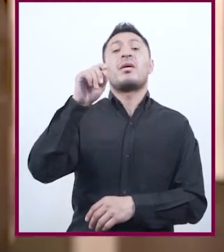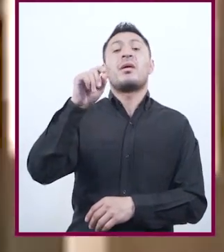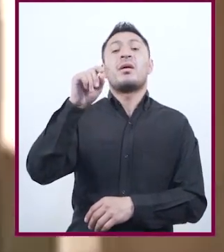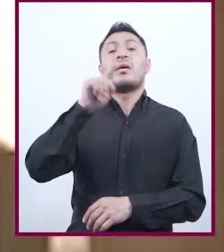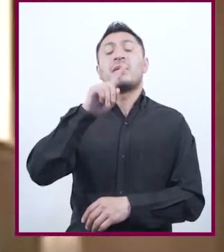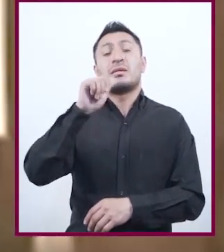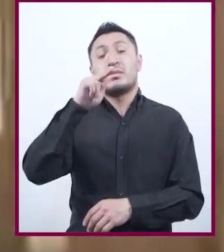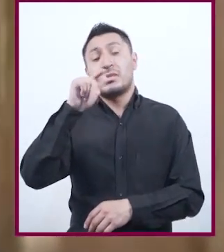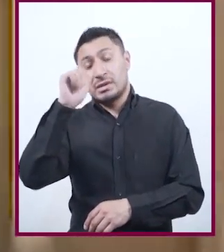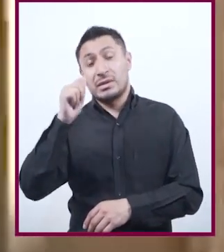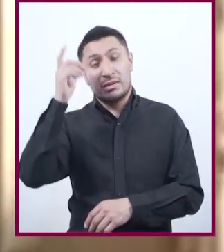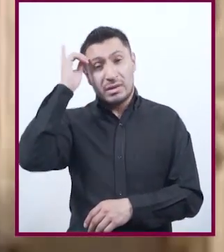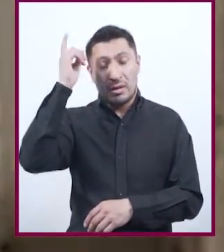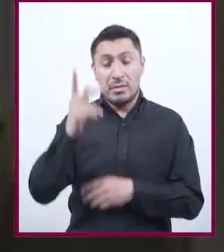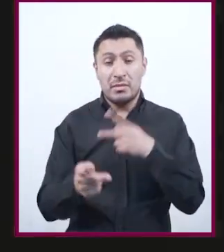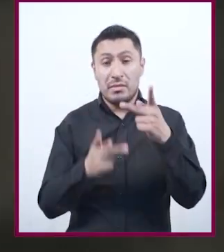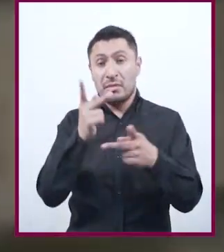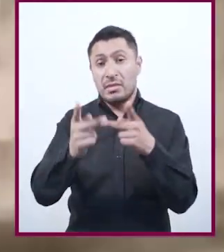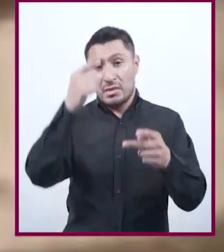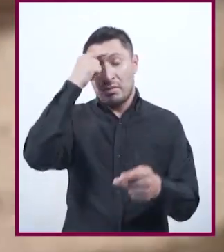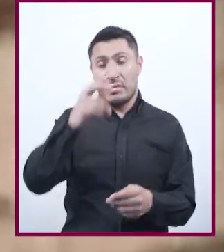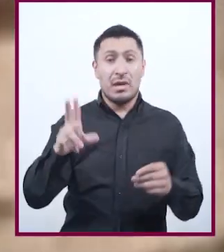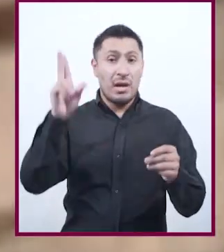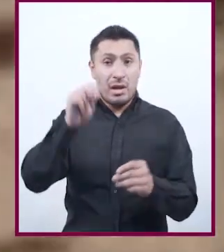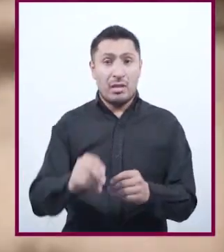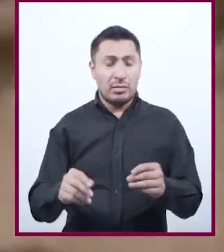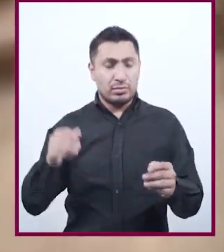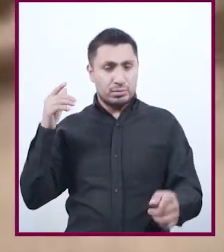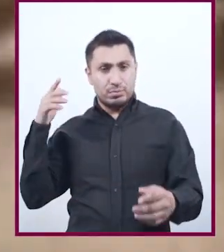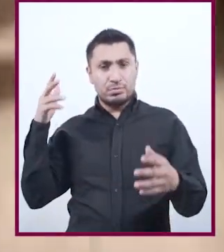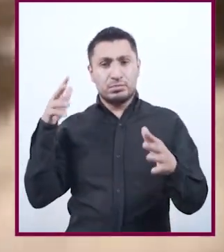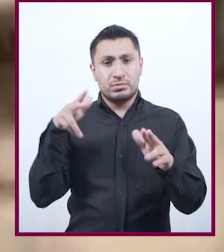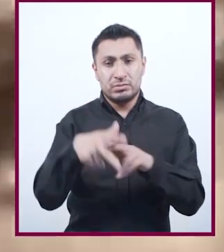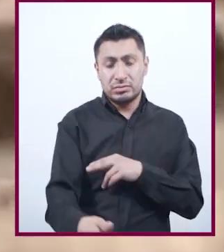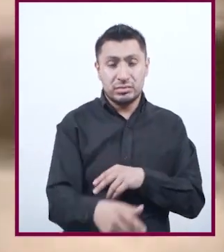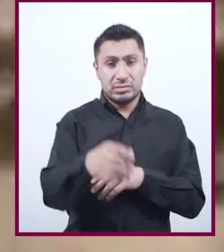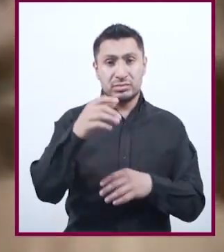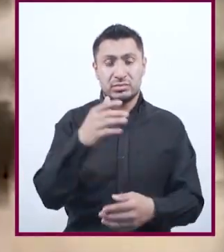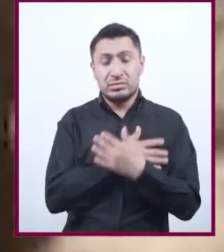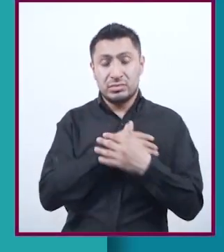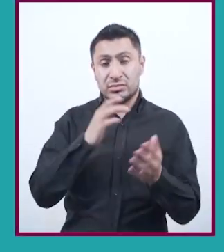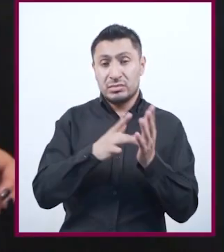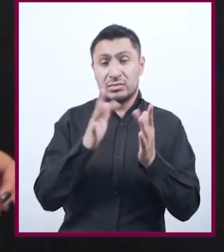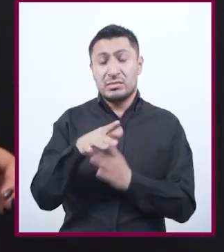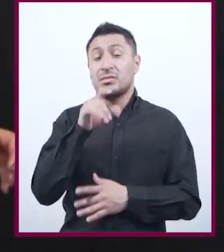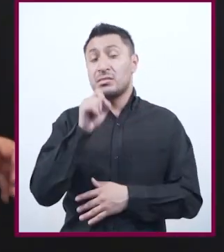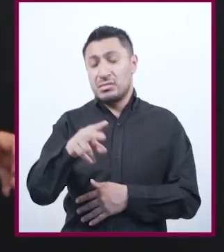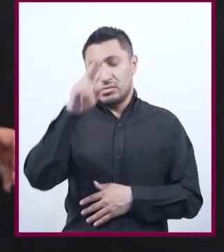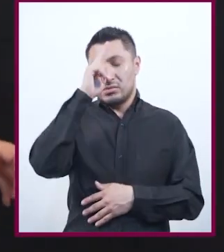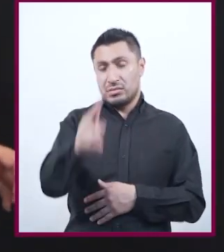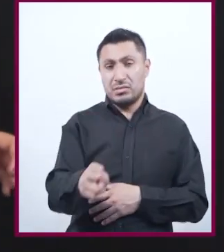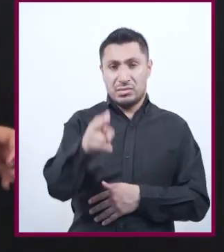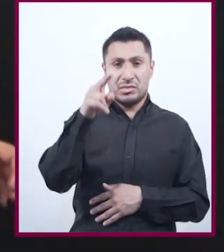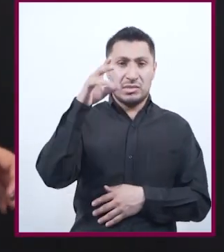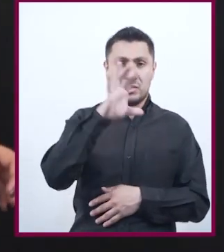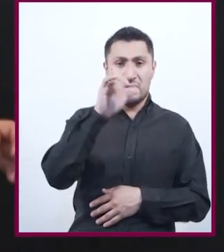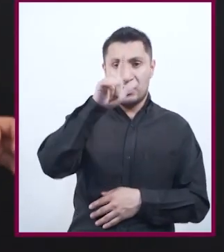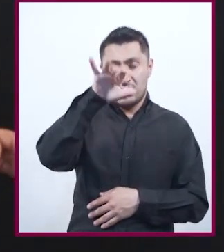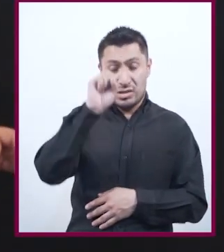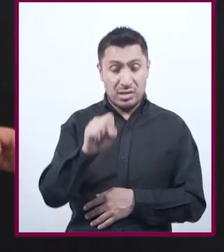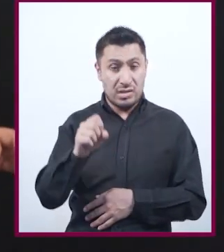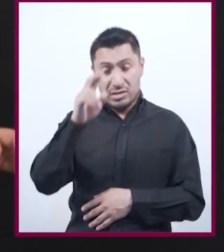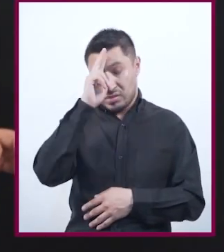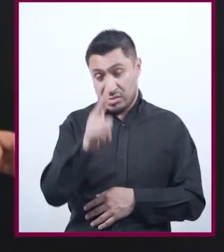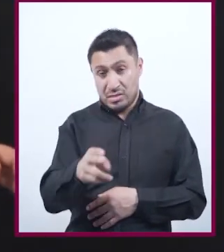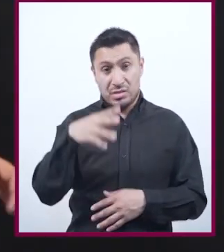de Cristo. Del mismo modo, se cuenta que durante la prohibición del presidente Plutarco Elías Calles de celebrar actos religiosos en público